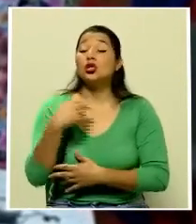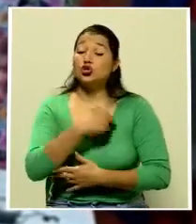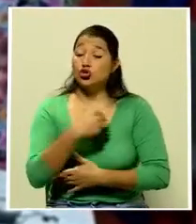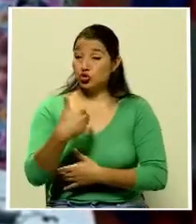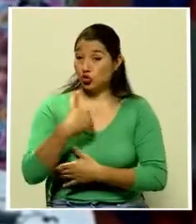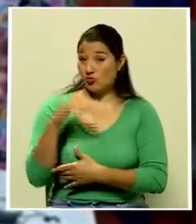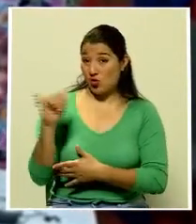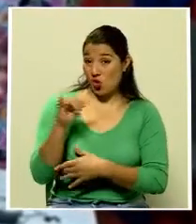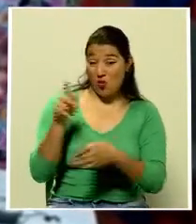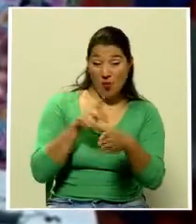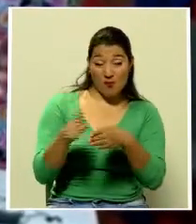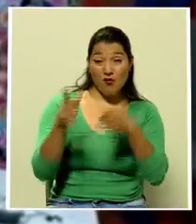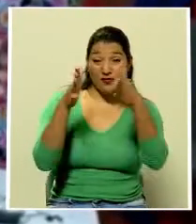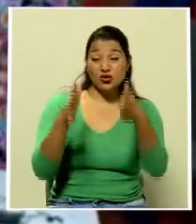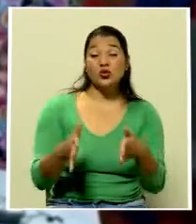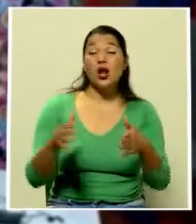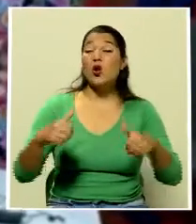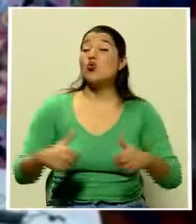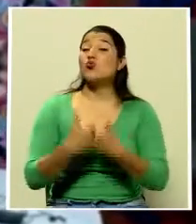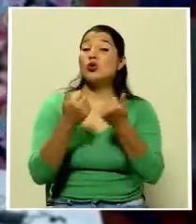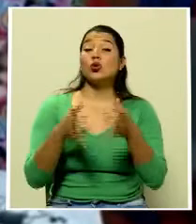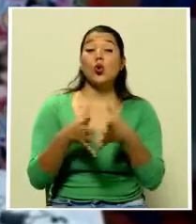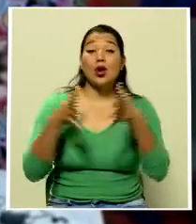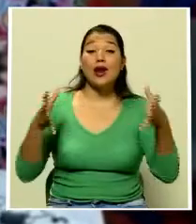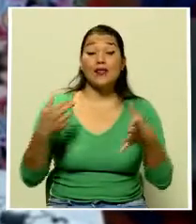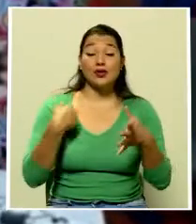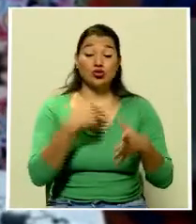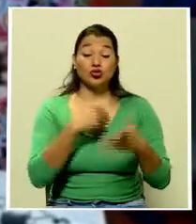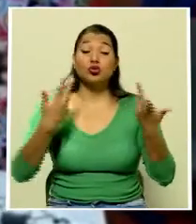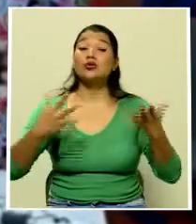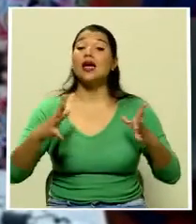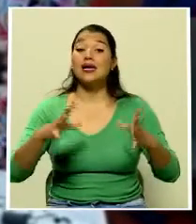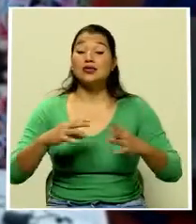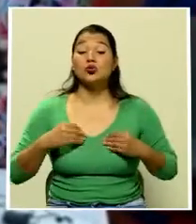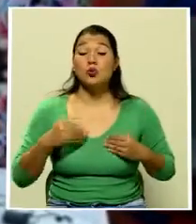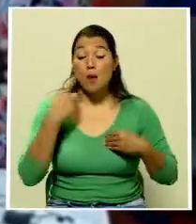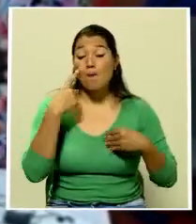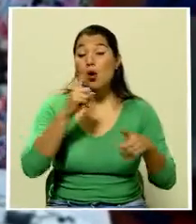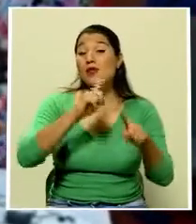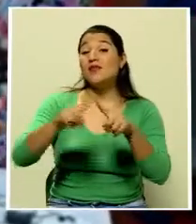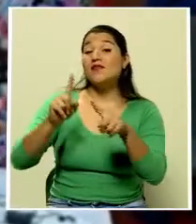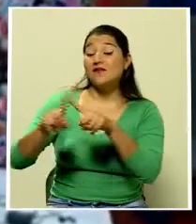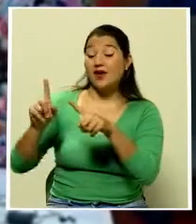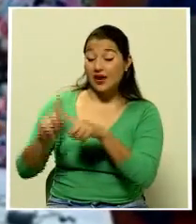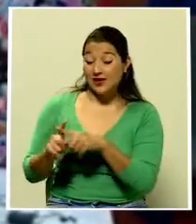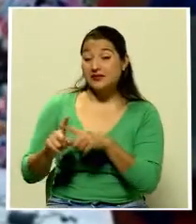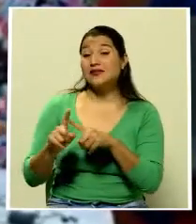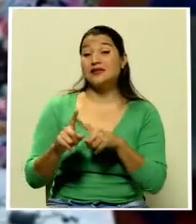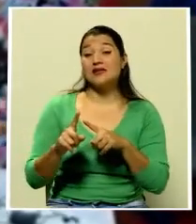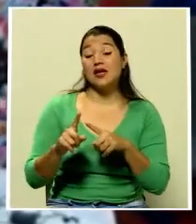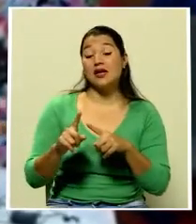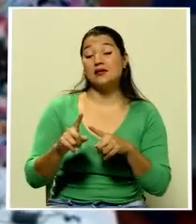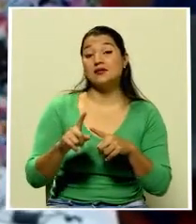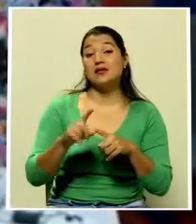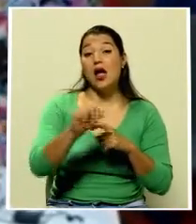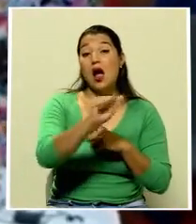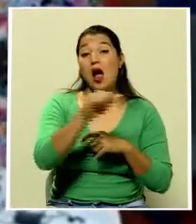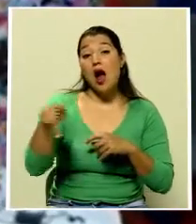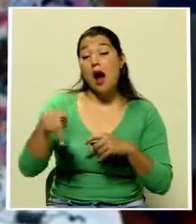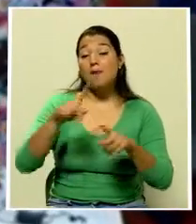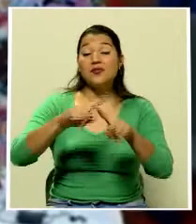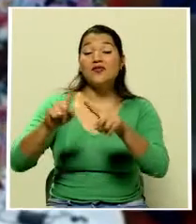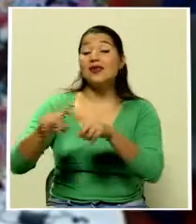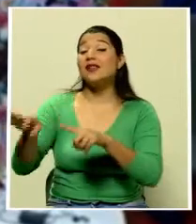profesionales un gran reto que hemos asumido también a través de las diferentes plataformas y a través de los diferentes medios